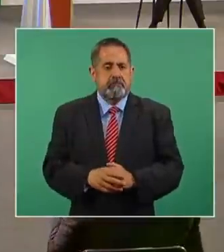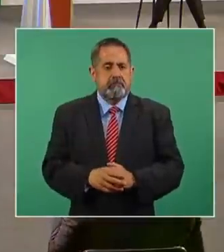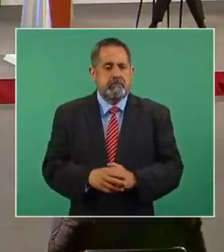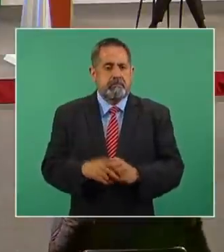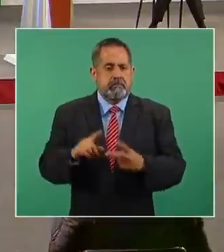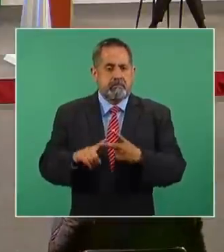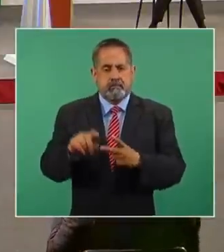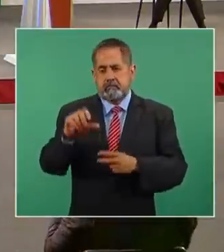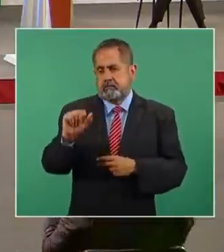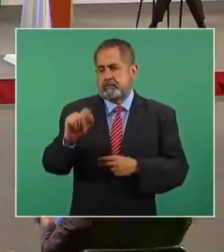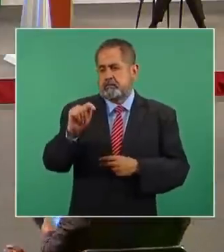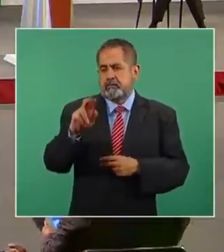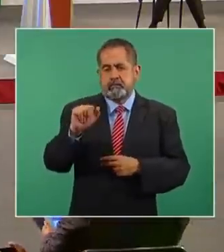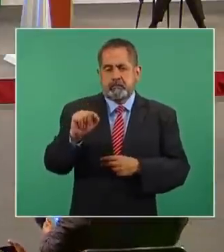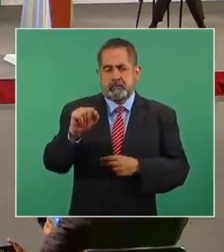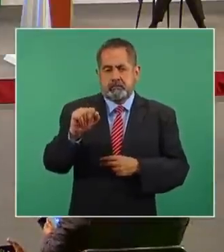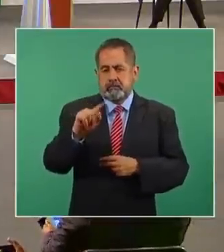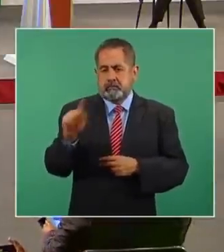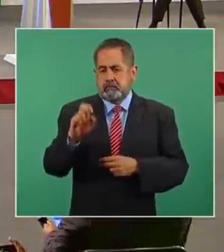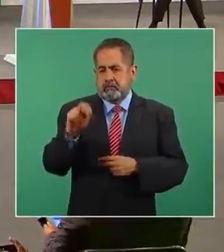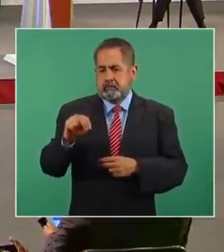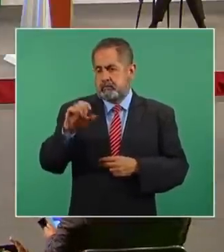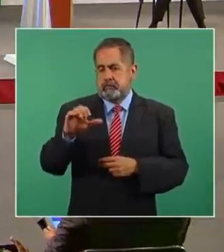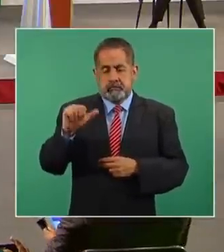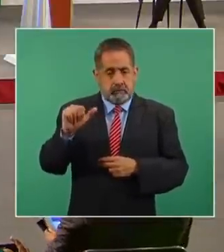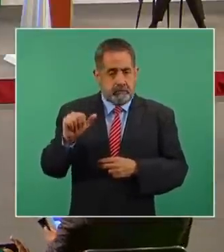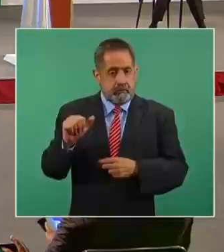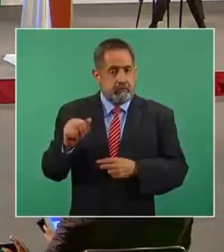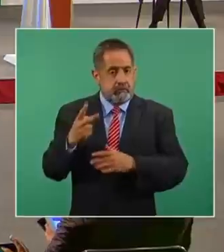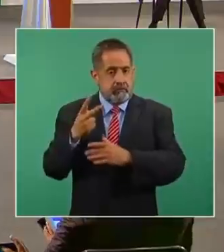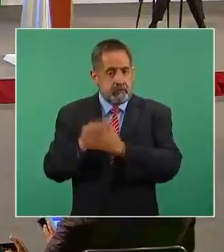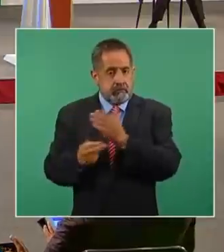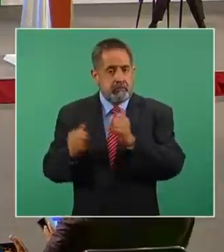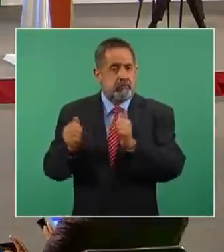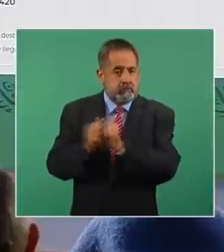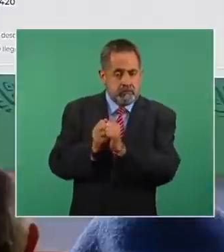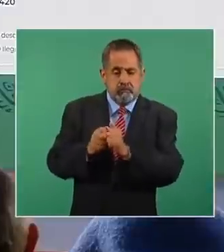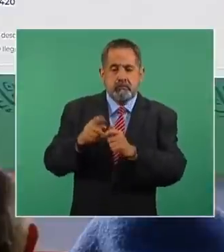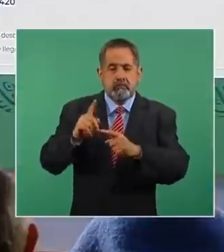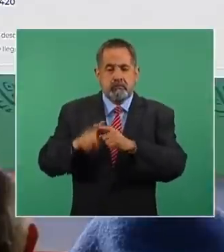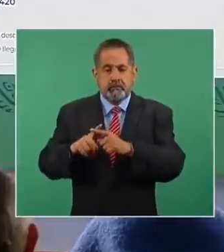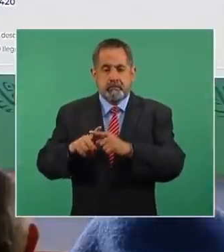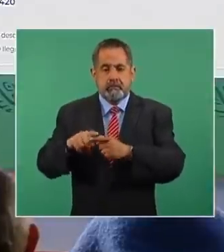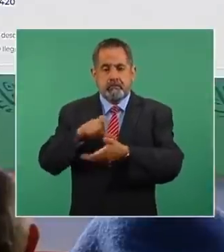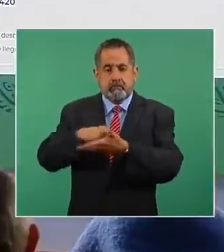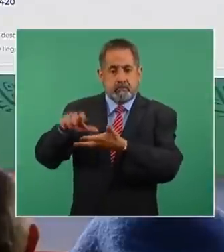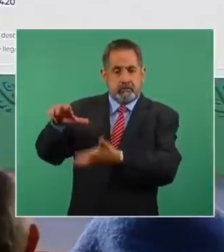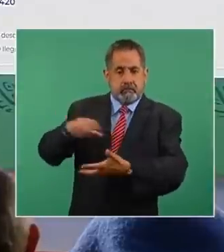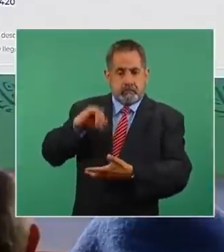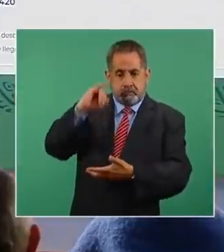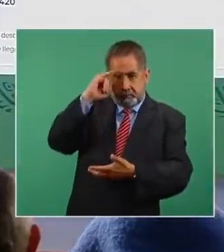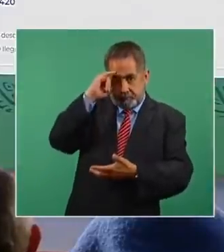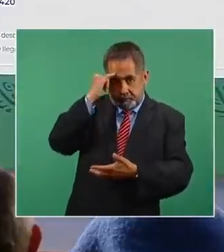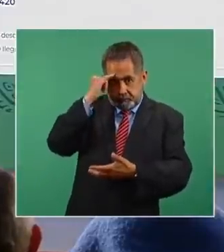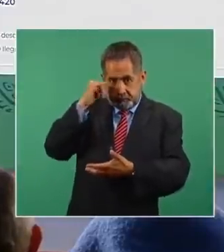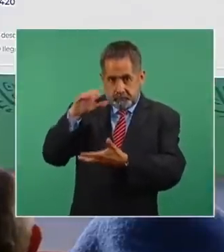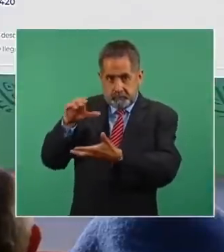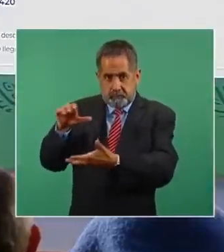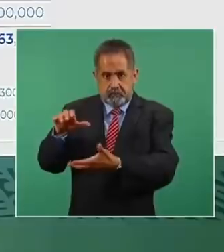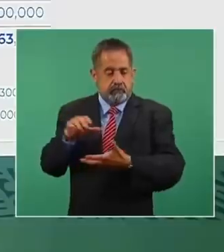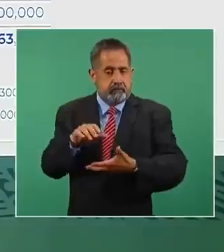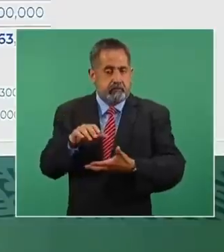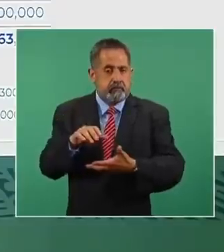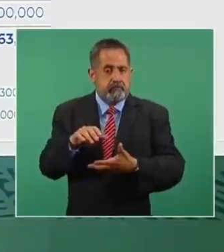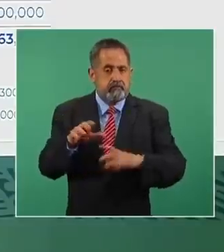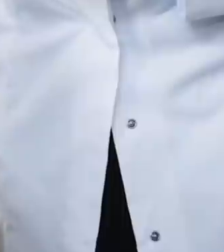Hasta la Seneca, en este caso, combina una adquisición que se hizo en la India, Serum Institute,